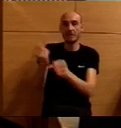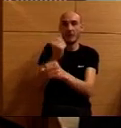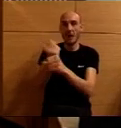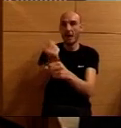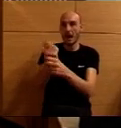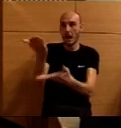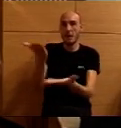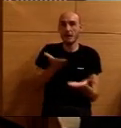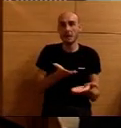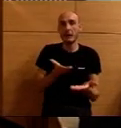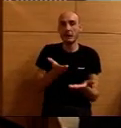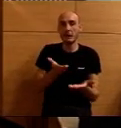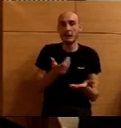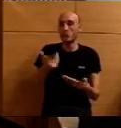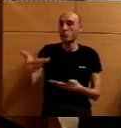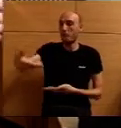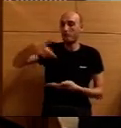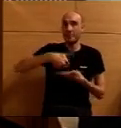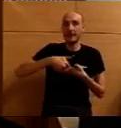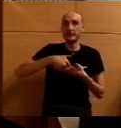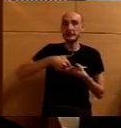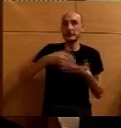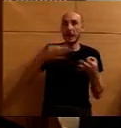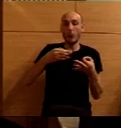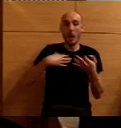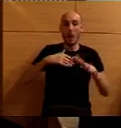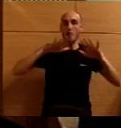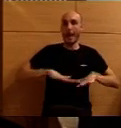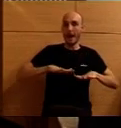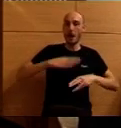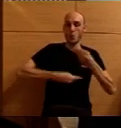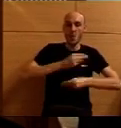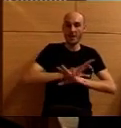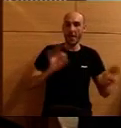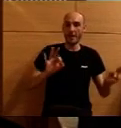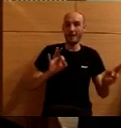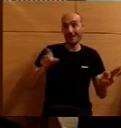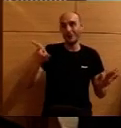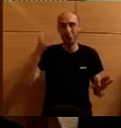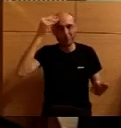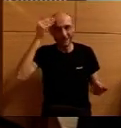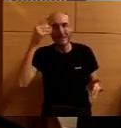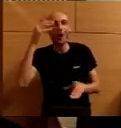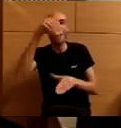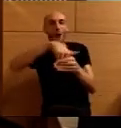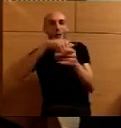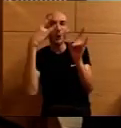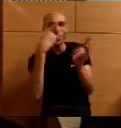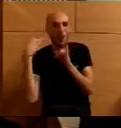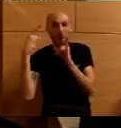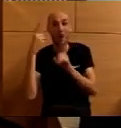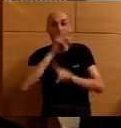pedirle al Consejo que no actúe. Claro, porque ustedes sí que están pensando en votos, no están pensando en el